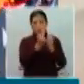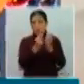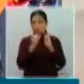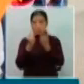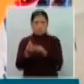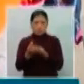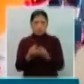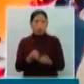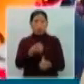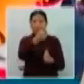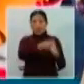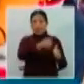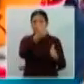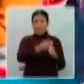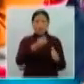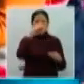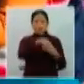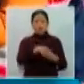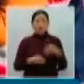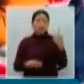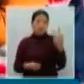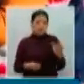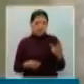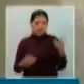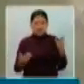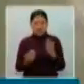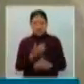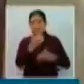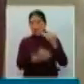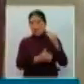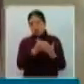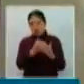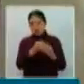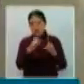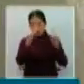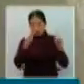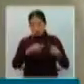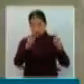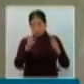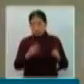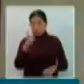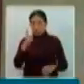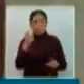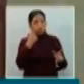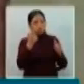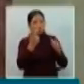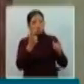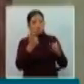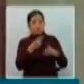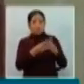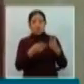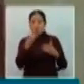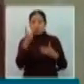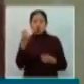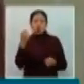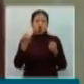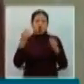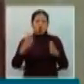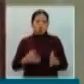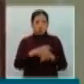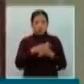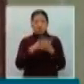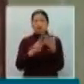brigada había 3 actualizadores cartográficos y un supervisor, además de un chofer. Entonces,